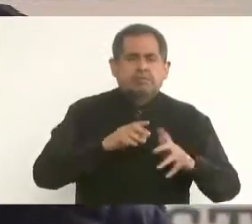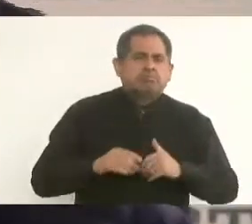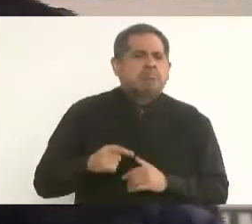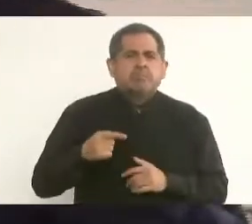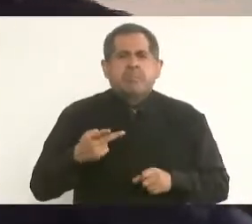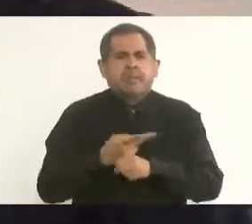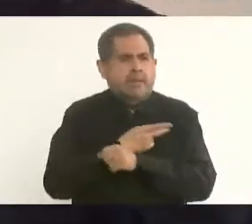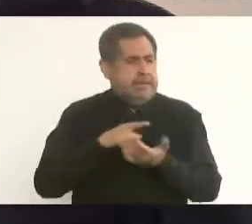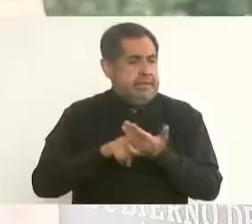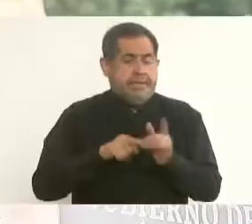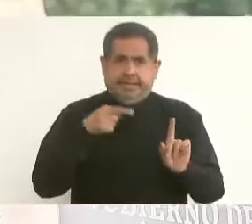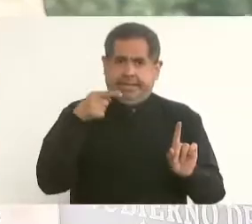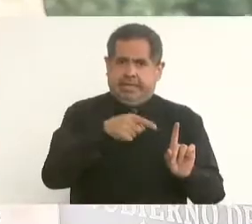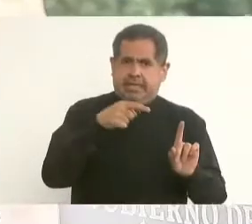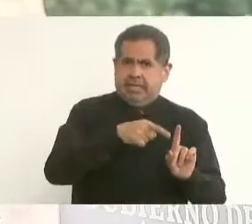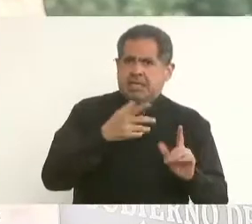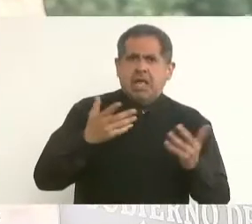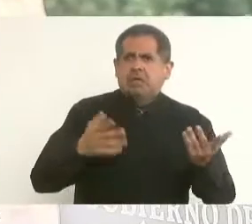promovió